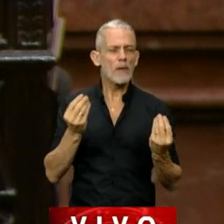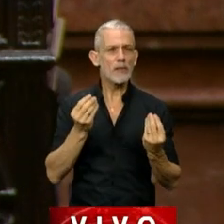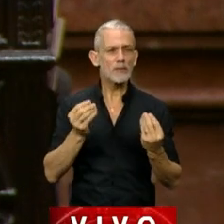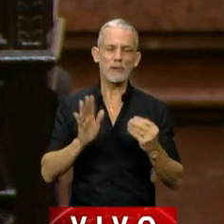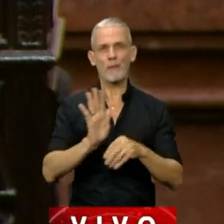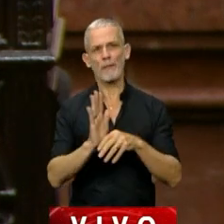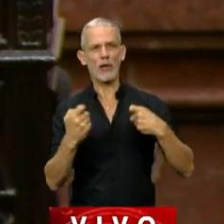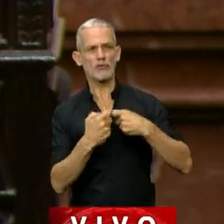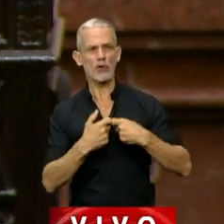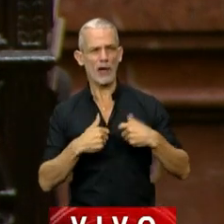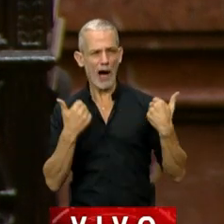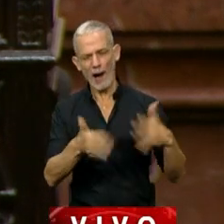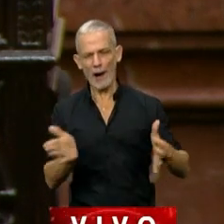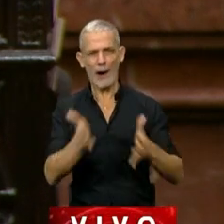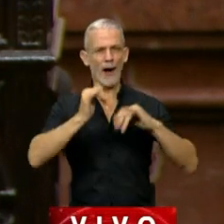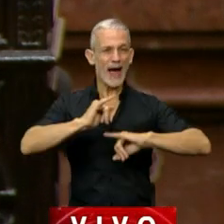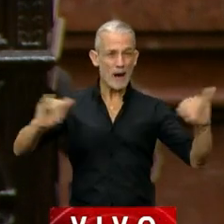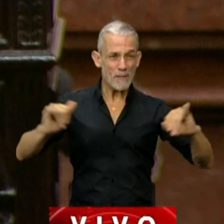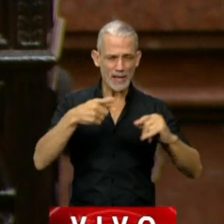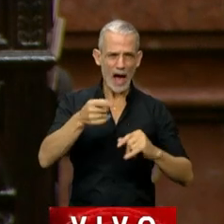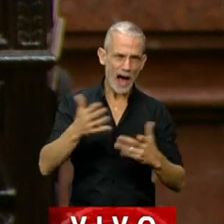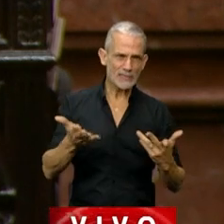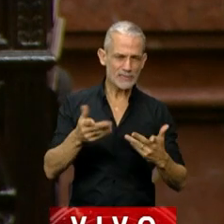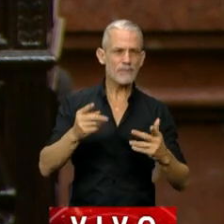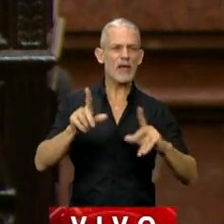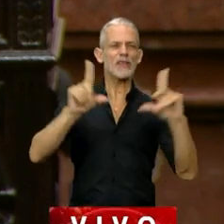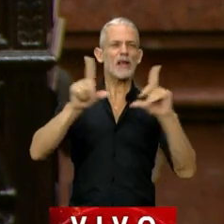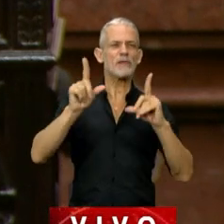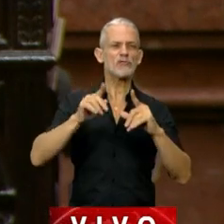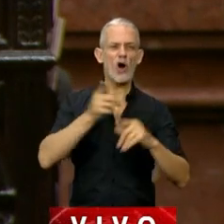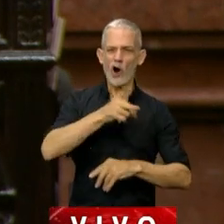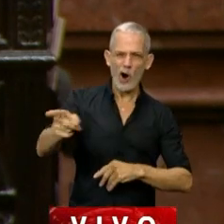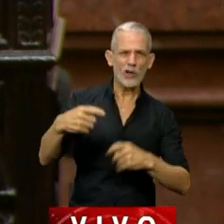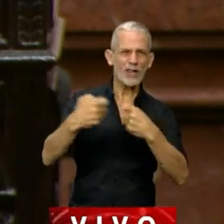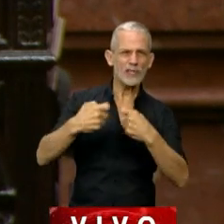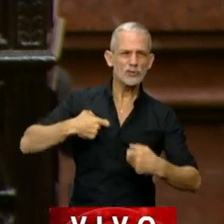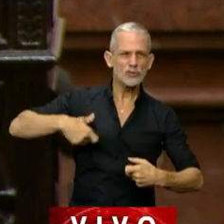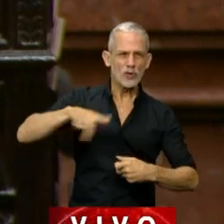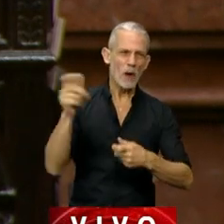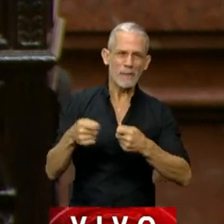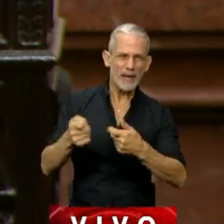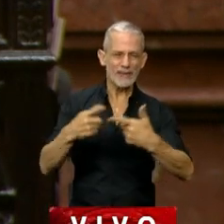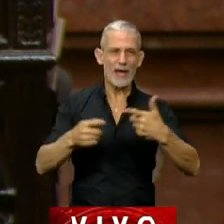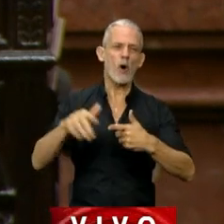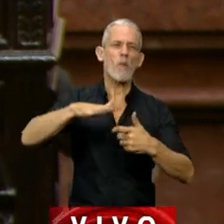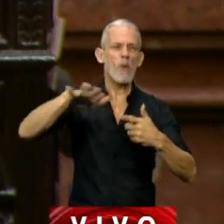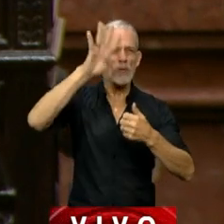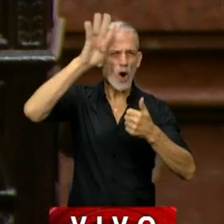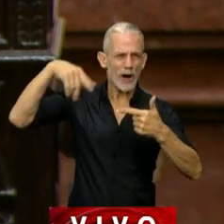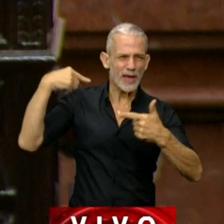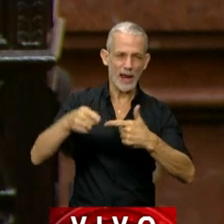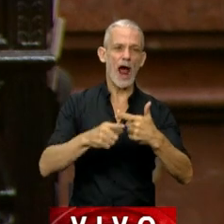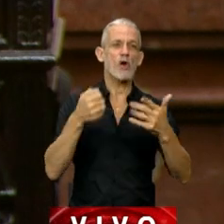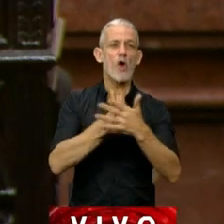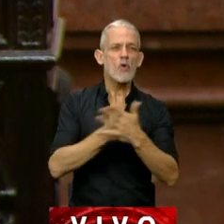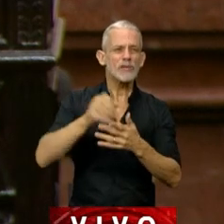parte y a convalidar la campaña de demonización que hay contra las organizaciones sociales, contra los pueblos originarios, contra